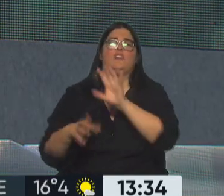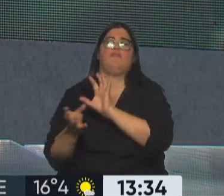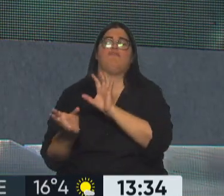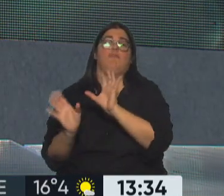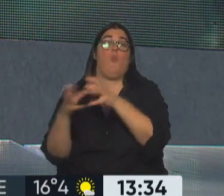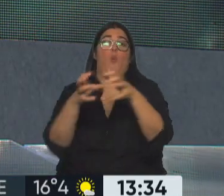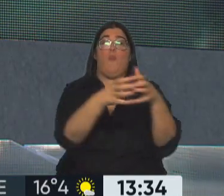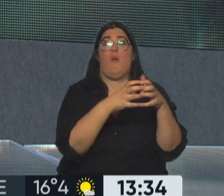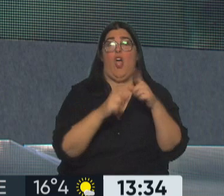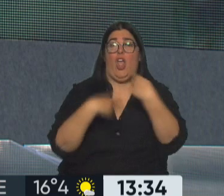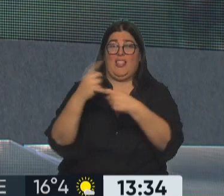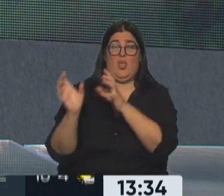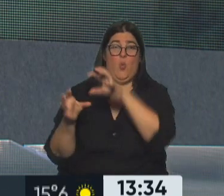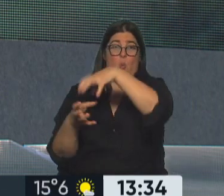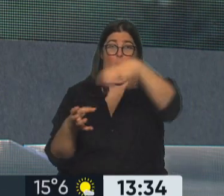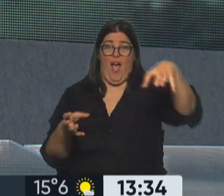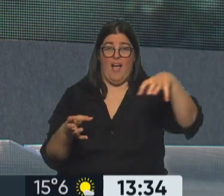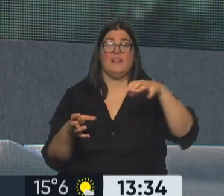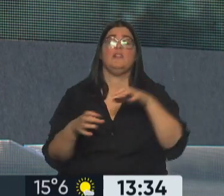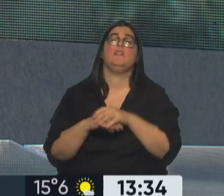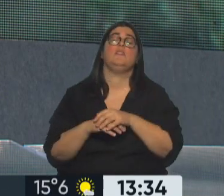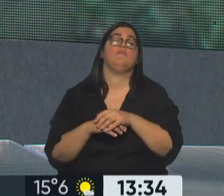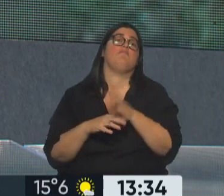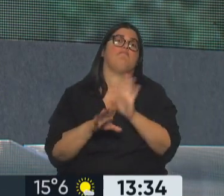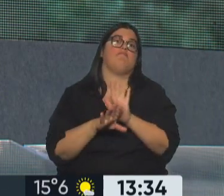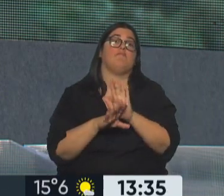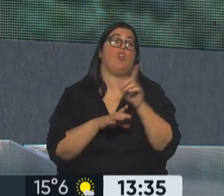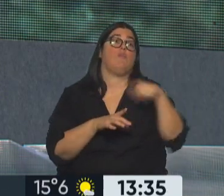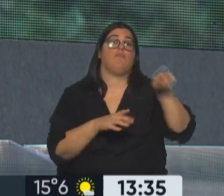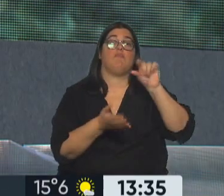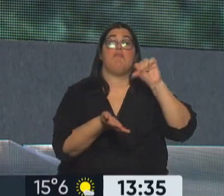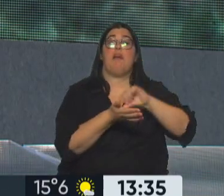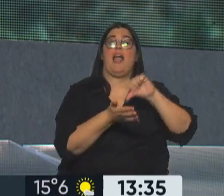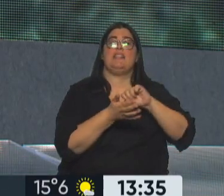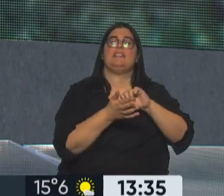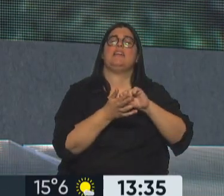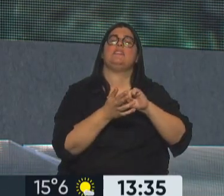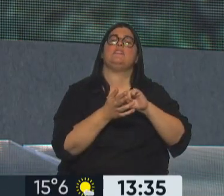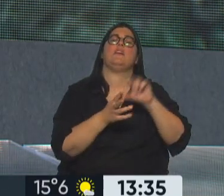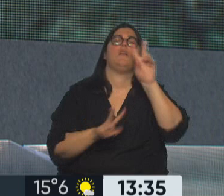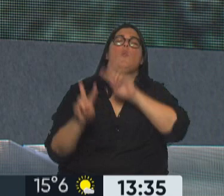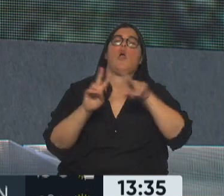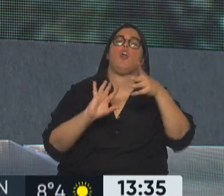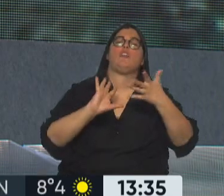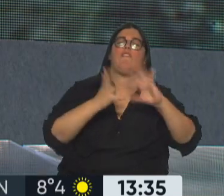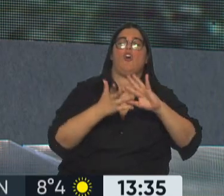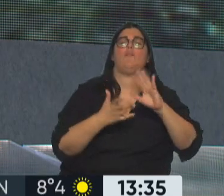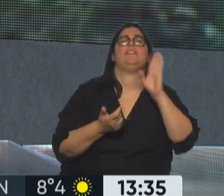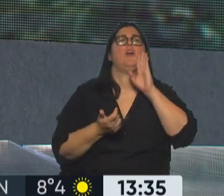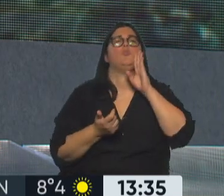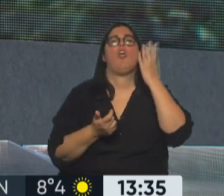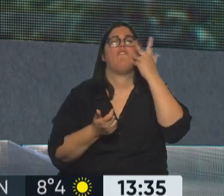occidental, principalmente porque los países que están tratando de buscar una alternativa a la dominación francesa y estadounidense